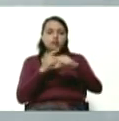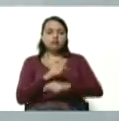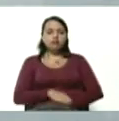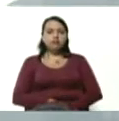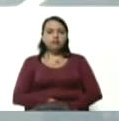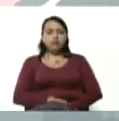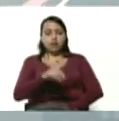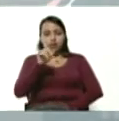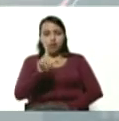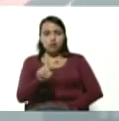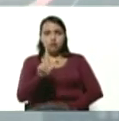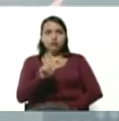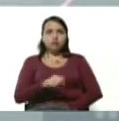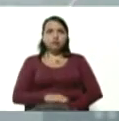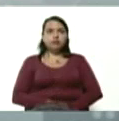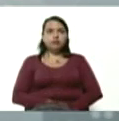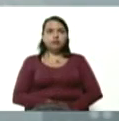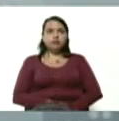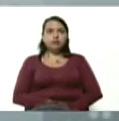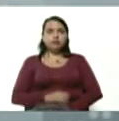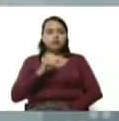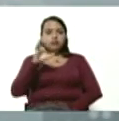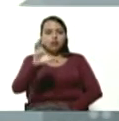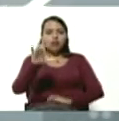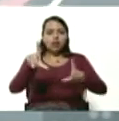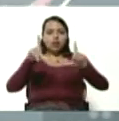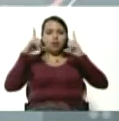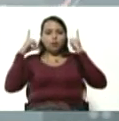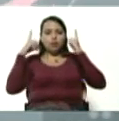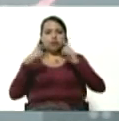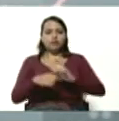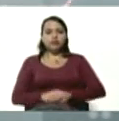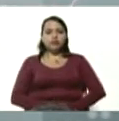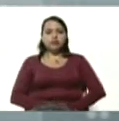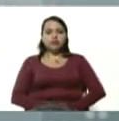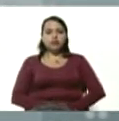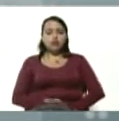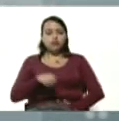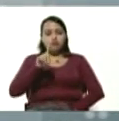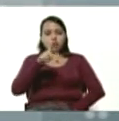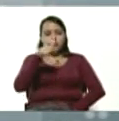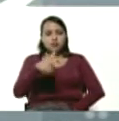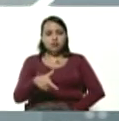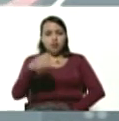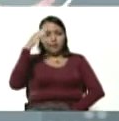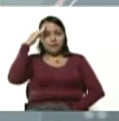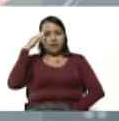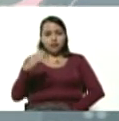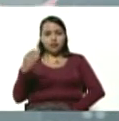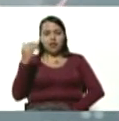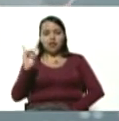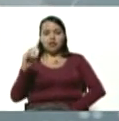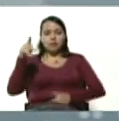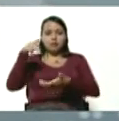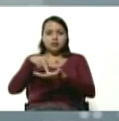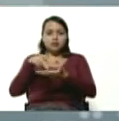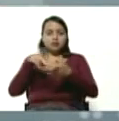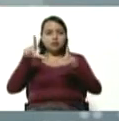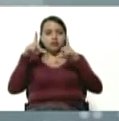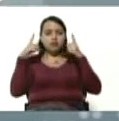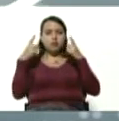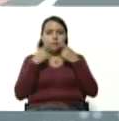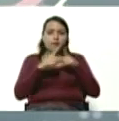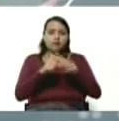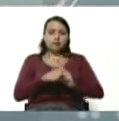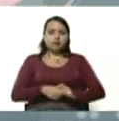un caso del estado de La Guayra, que trata de un funcionario militar que está destacado en el estado de La Guayra, pero que tiene